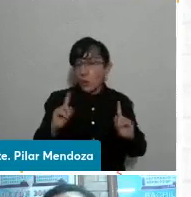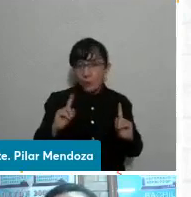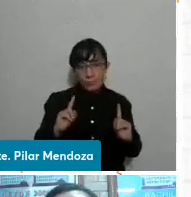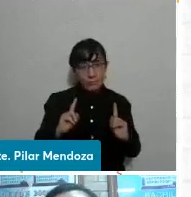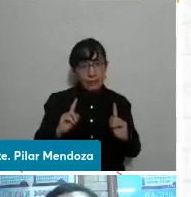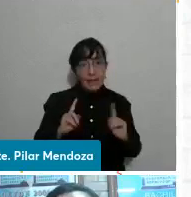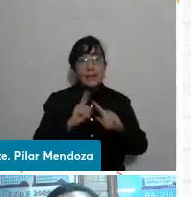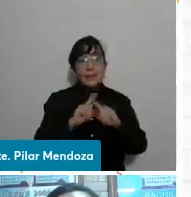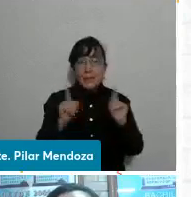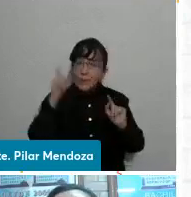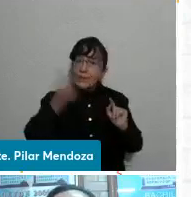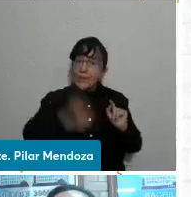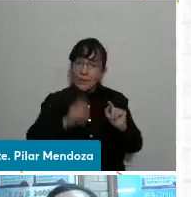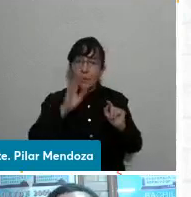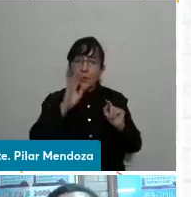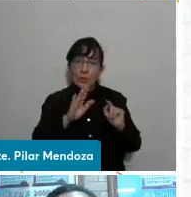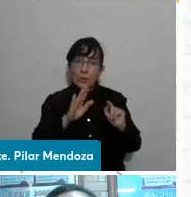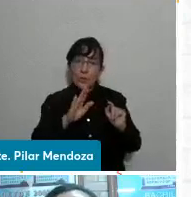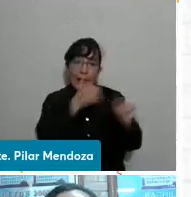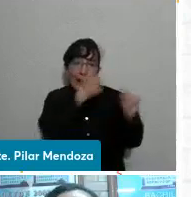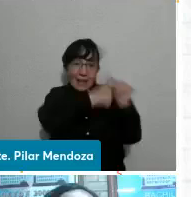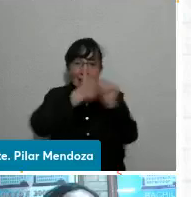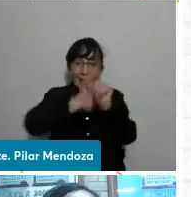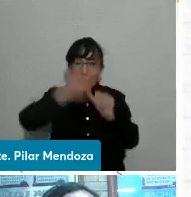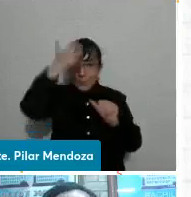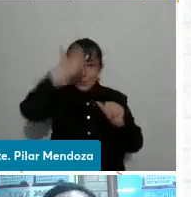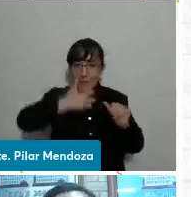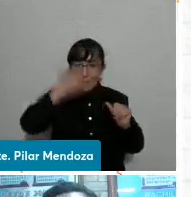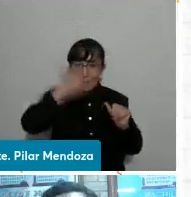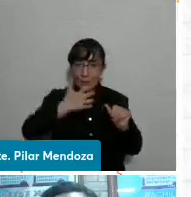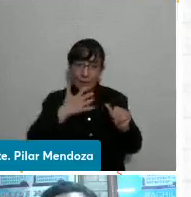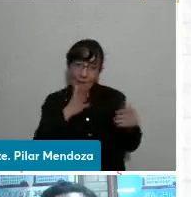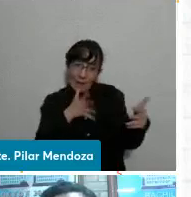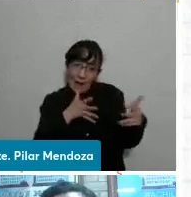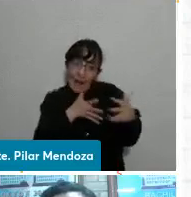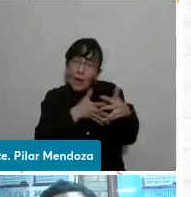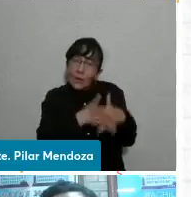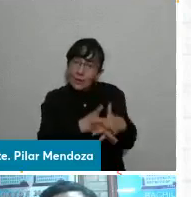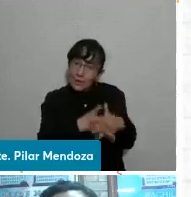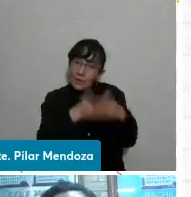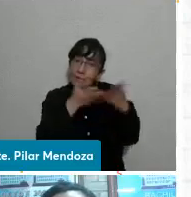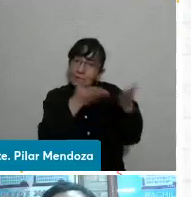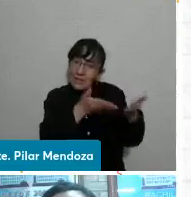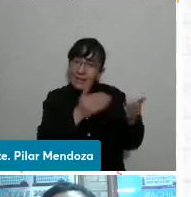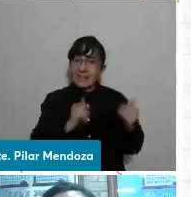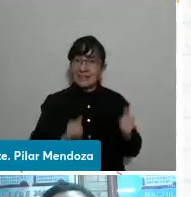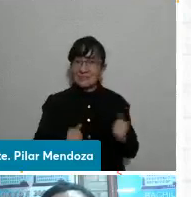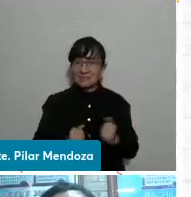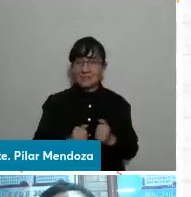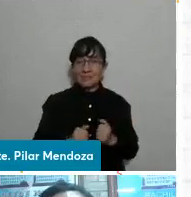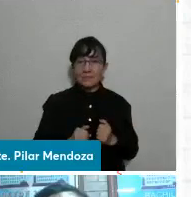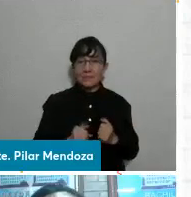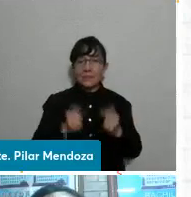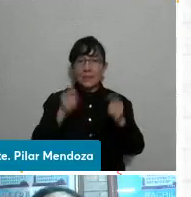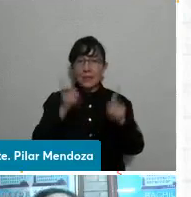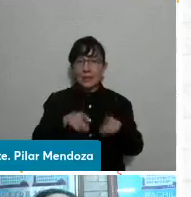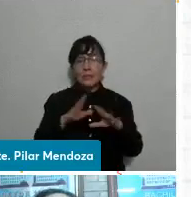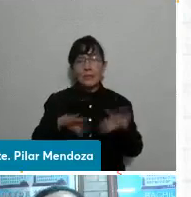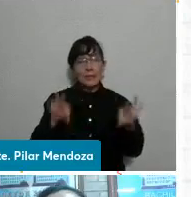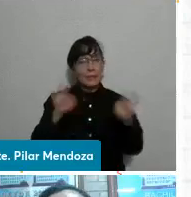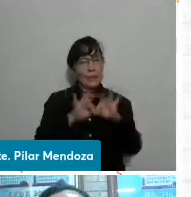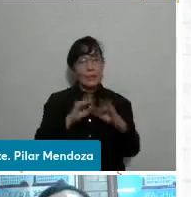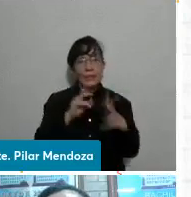buscar también esa forma de evaluar que se ajuste a cada uno de los estudiantes. Y un punto que nos parece